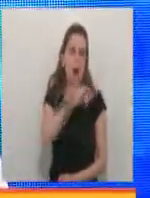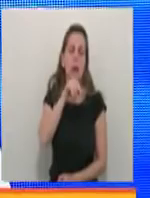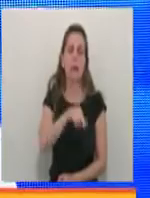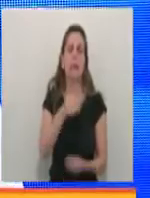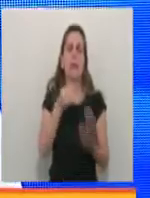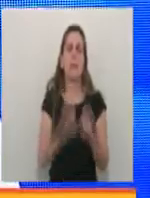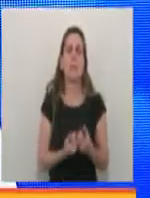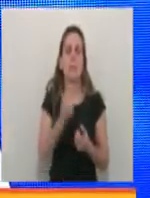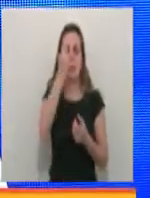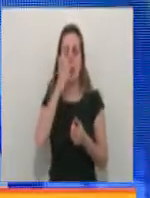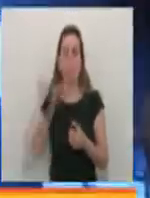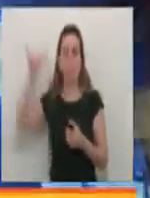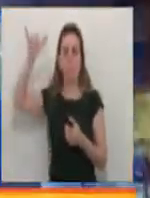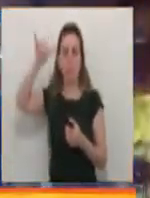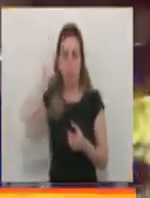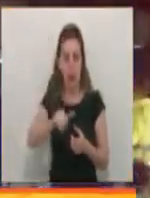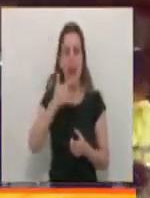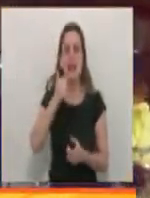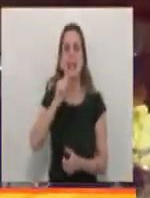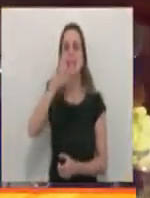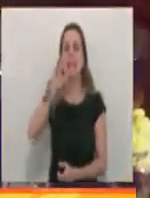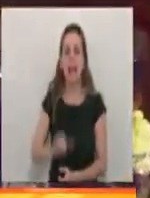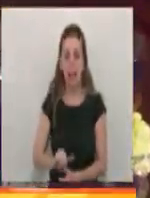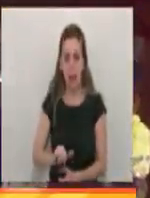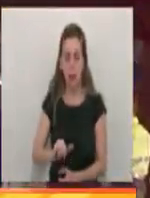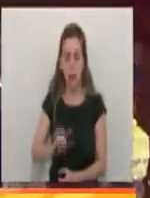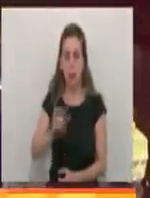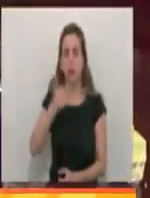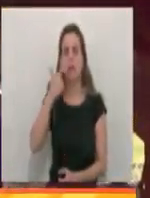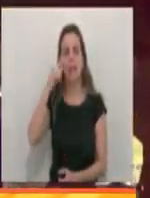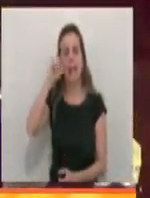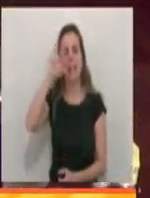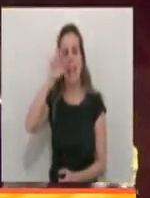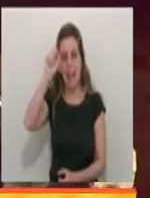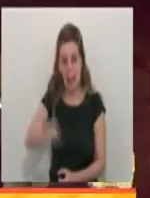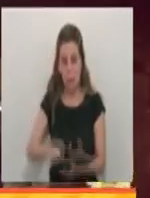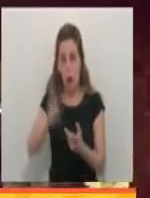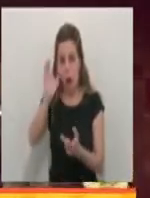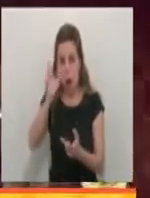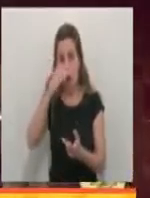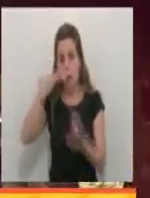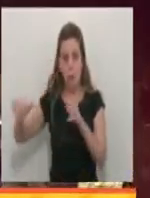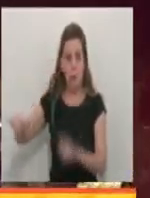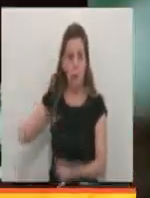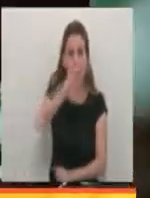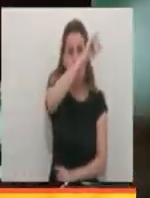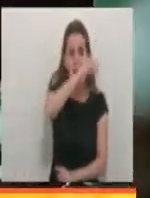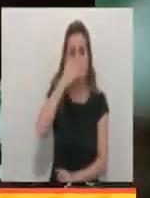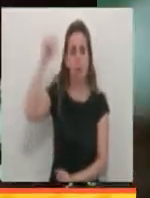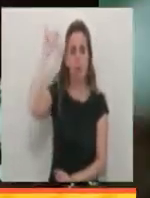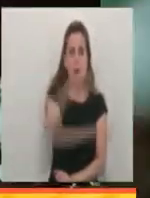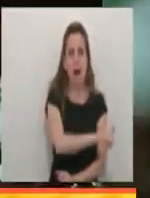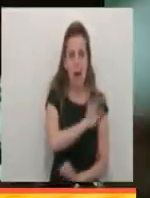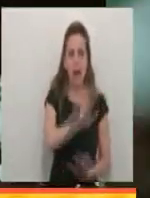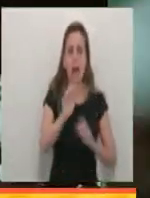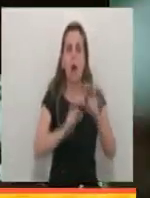que se conoce es esta declaración de emergencia eléctrica. Raúl Fernández es piloto. Raúl, Antonio Laje te saluda, ¿cómo estás? Buen día. ¿Qué tal, Antonio? Buen día, un